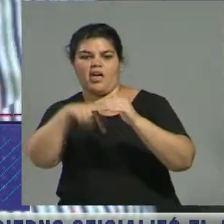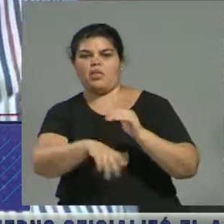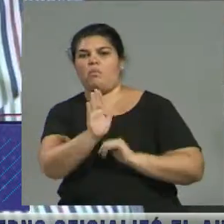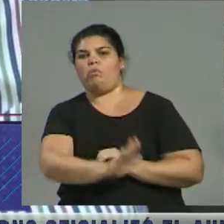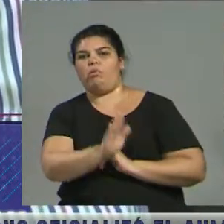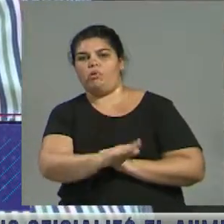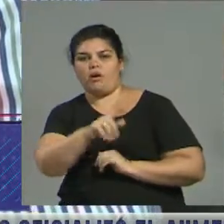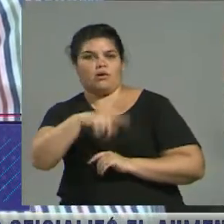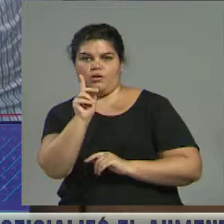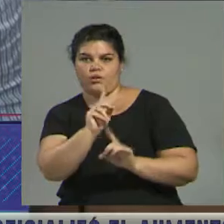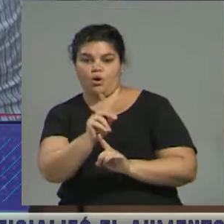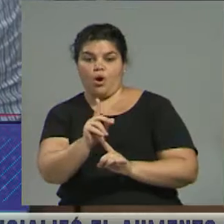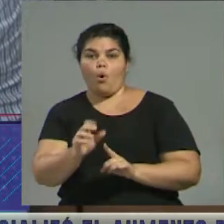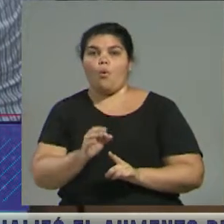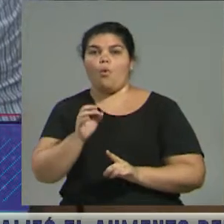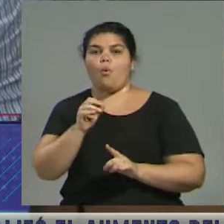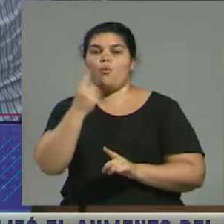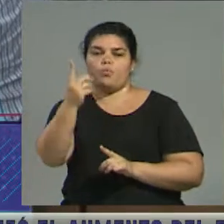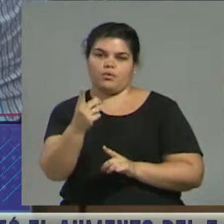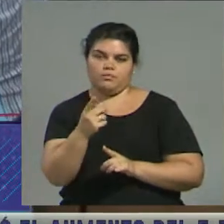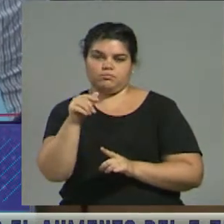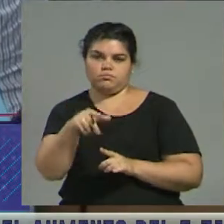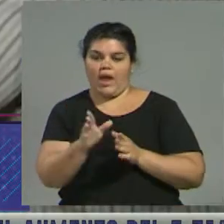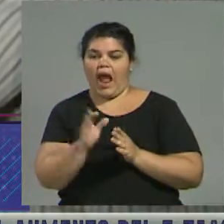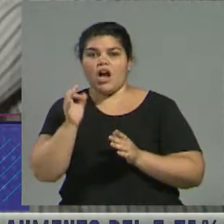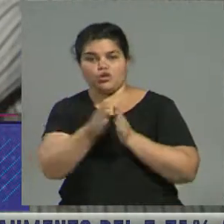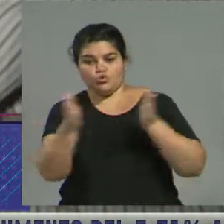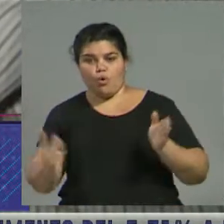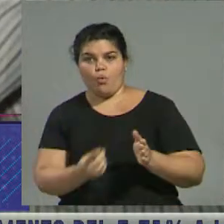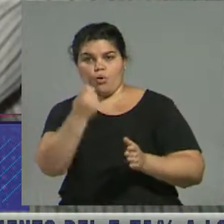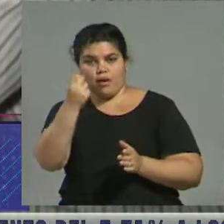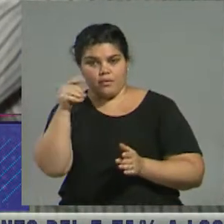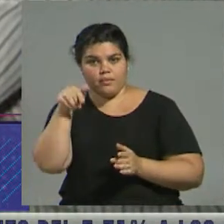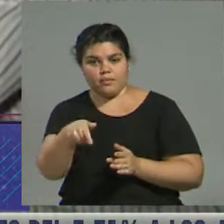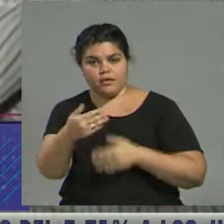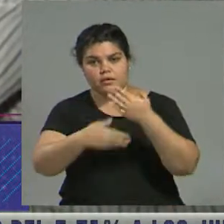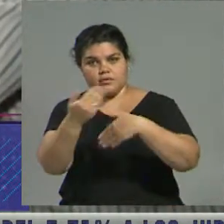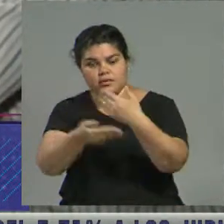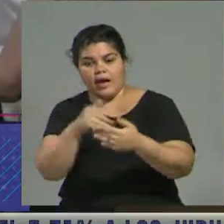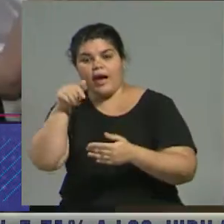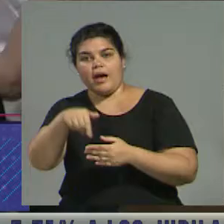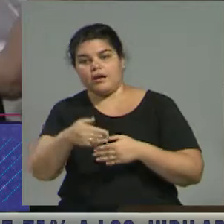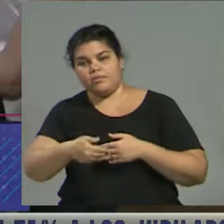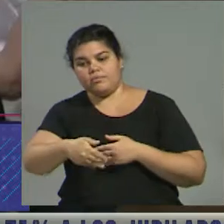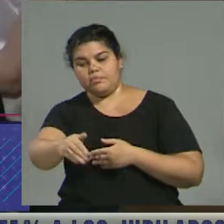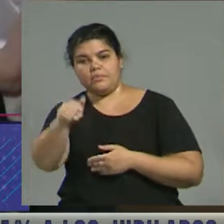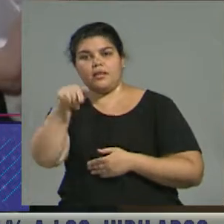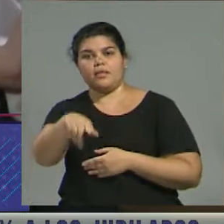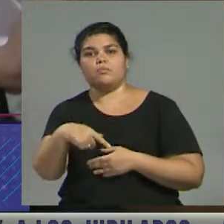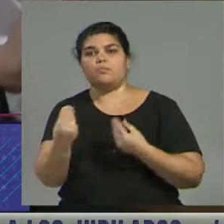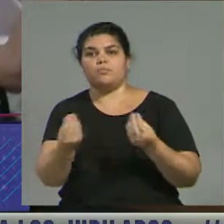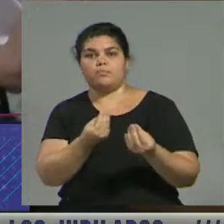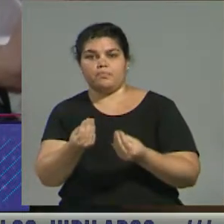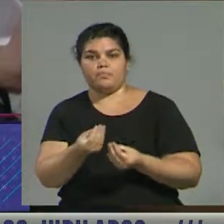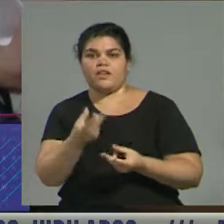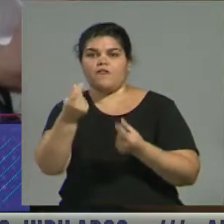una vez al año, se cobra el aumento los primeros meses del año y después, con el transcurso del tiempo, la inflación